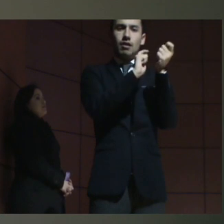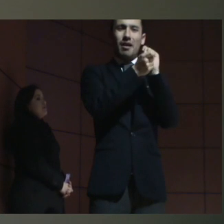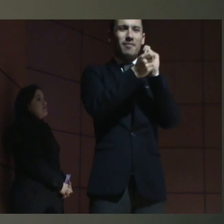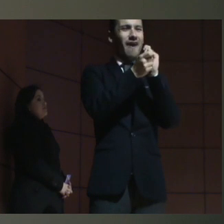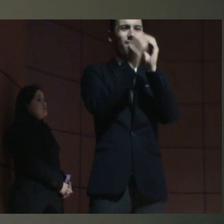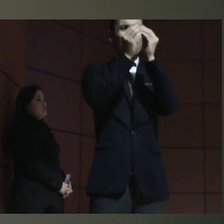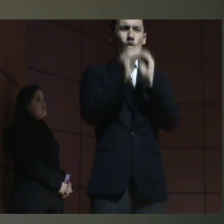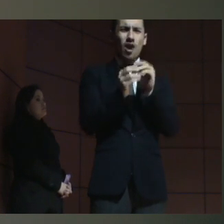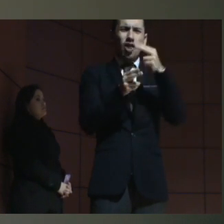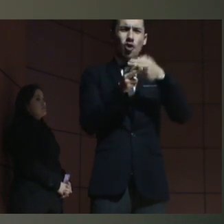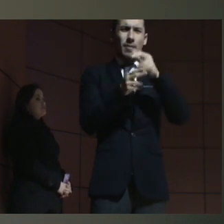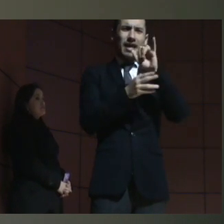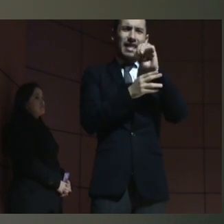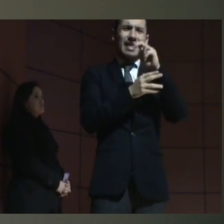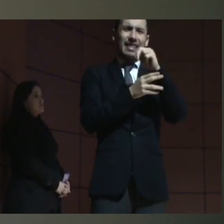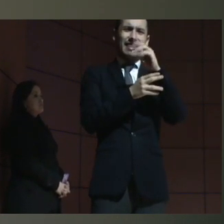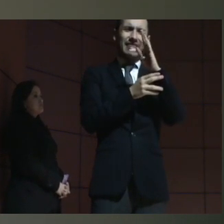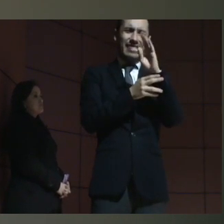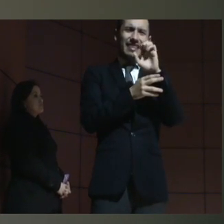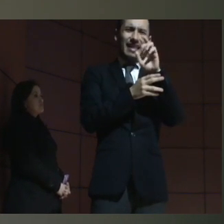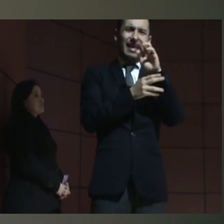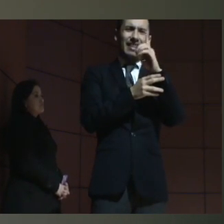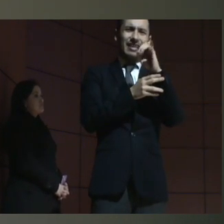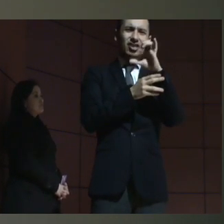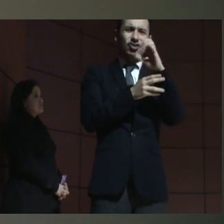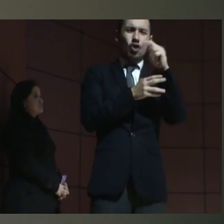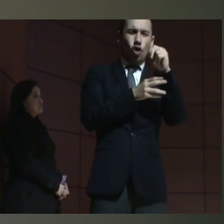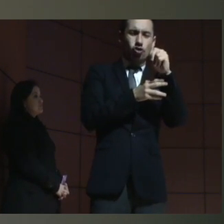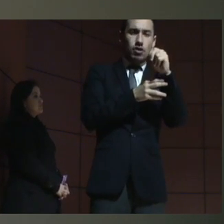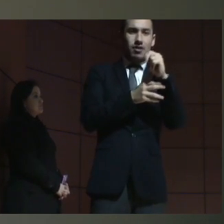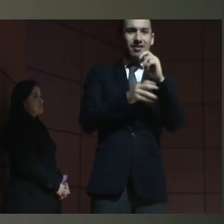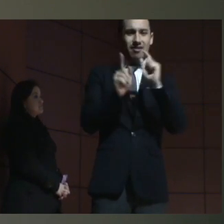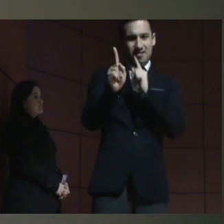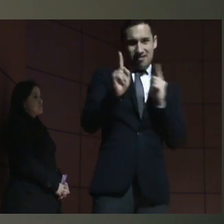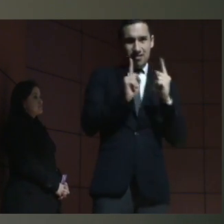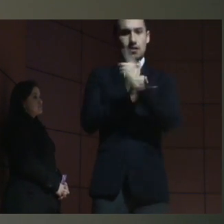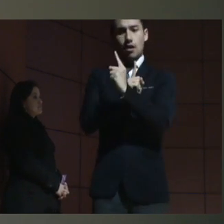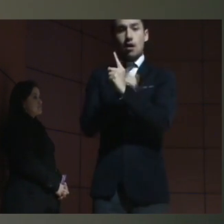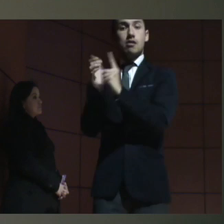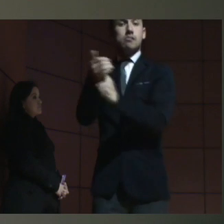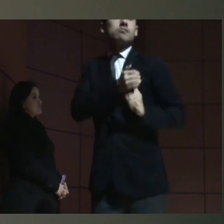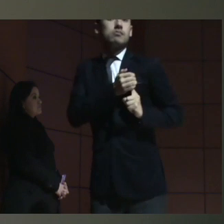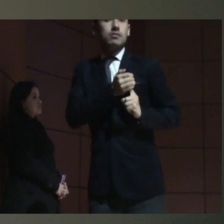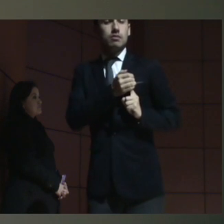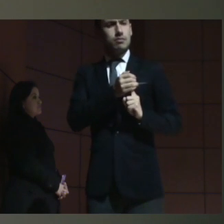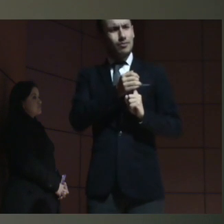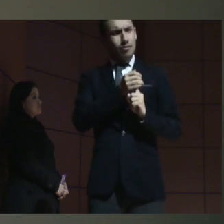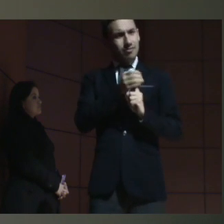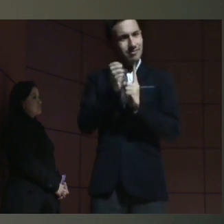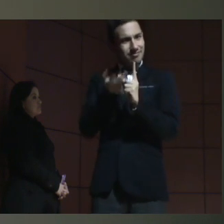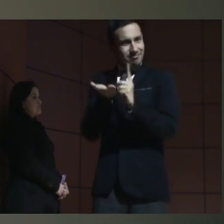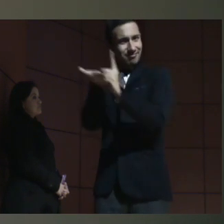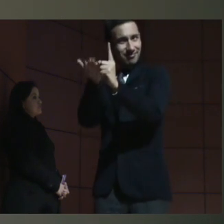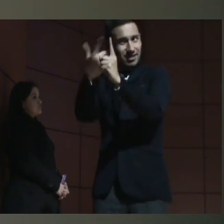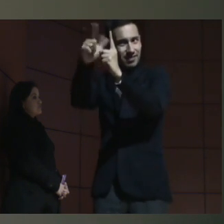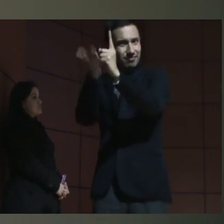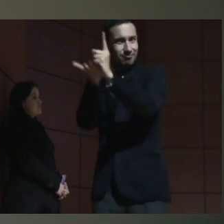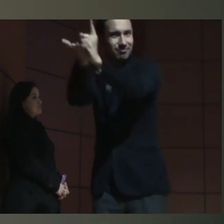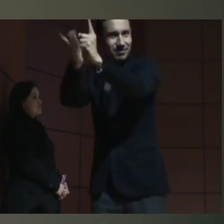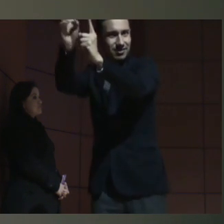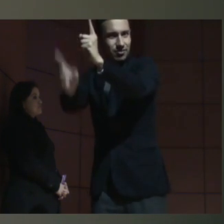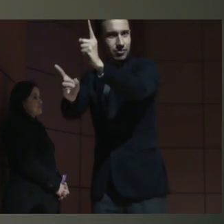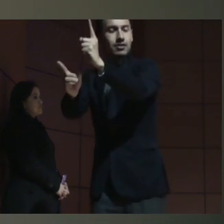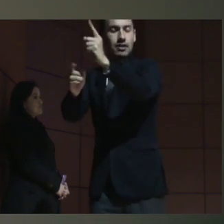interdicción y para cumplir con este propósito es una responsabilidad que nos atañe a todos como sociedad como